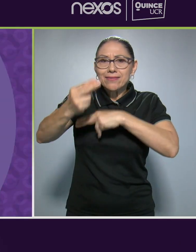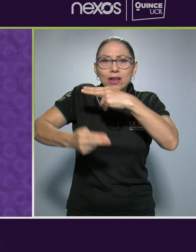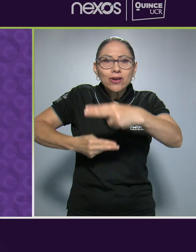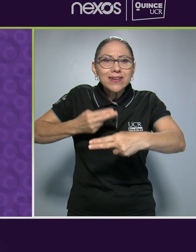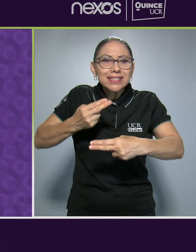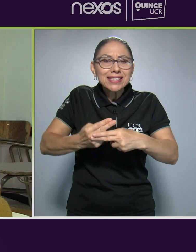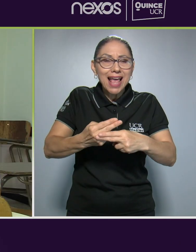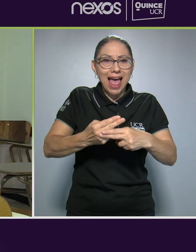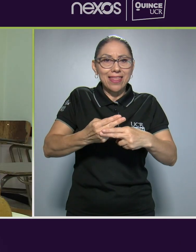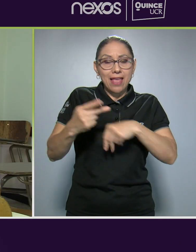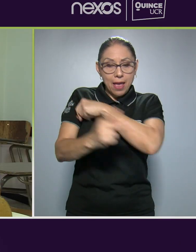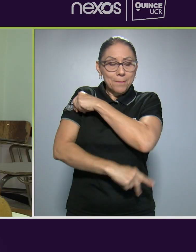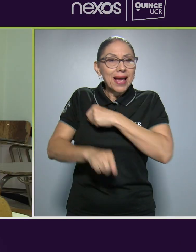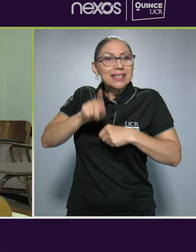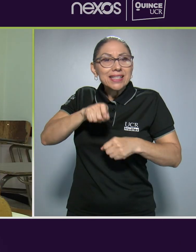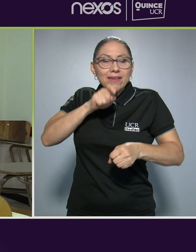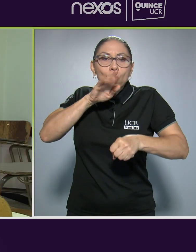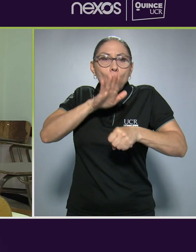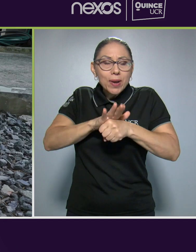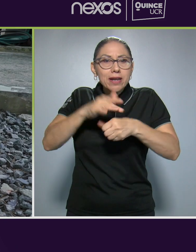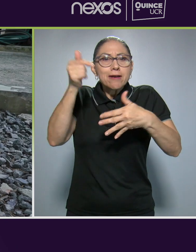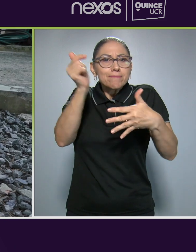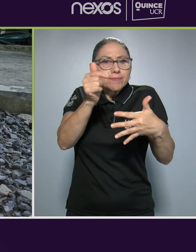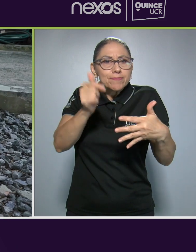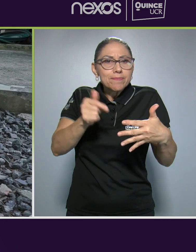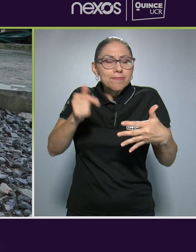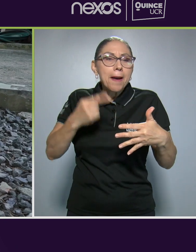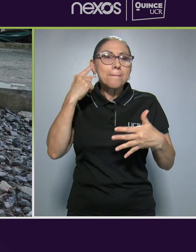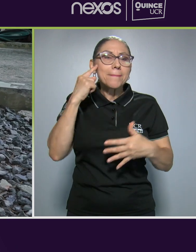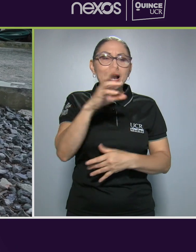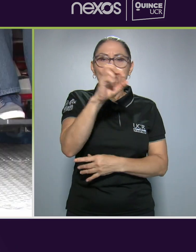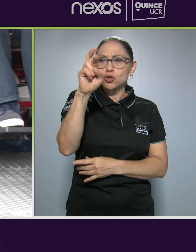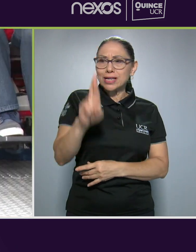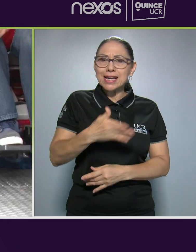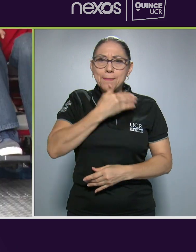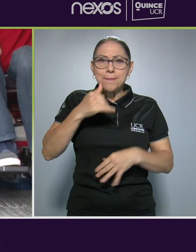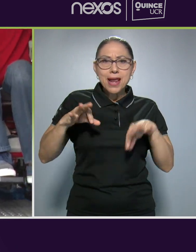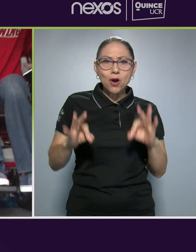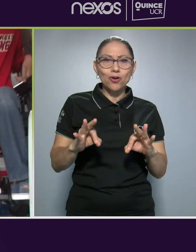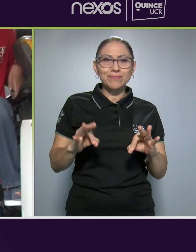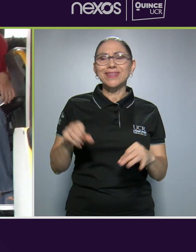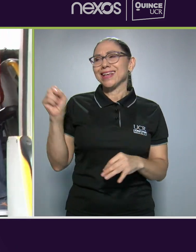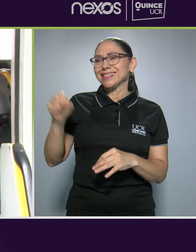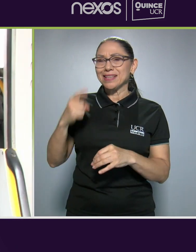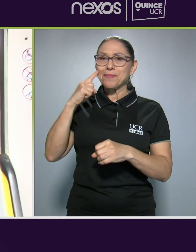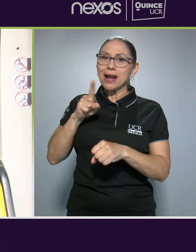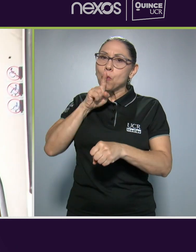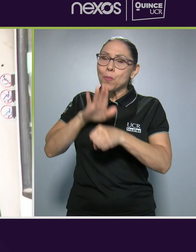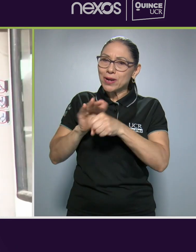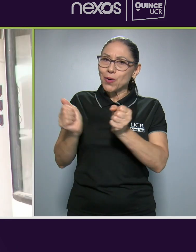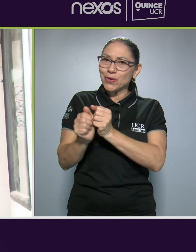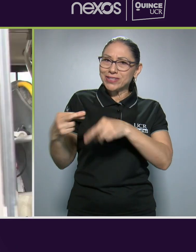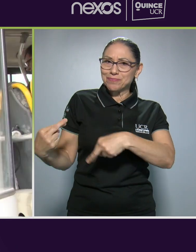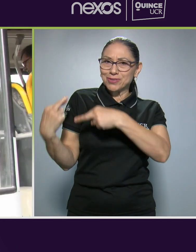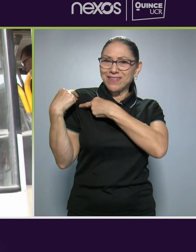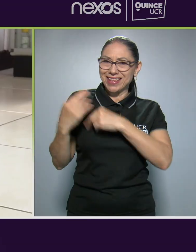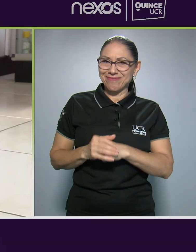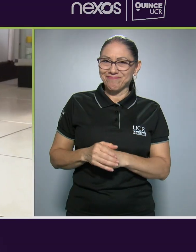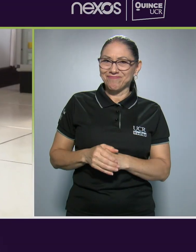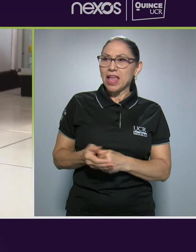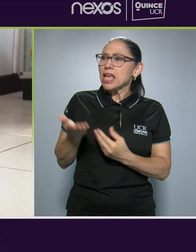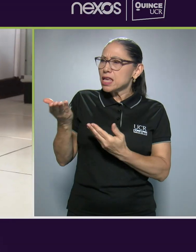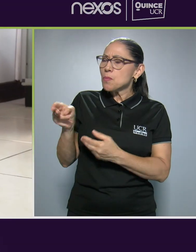país tenemos que dar para hacer una mejor Costa Rica. Claro, y para cumplir con responsabilidades, eso es muy importante. Y Mónica, bueno,